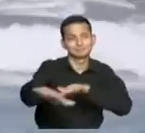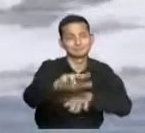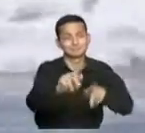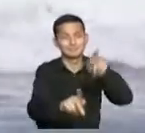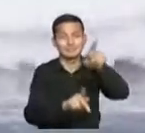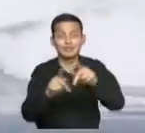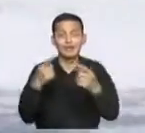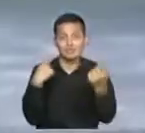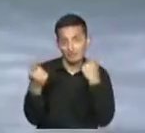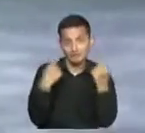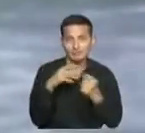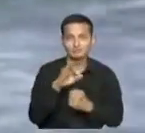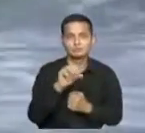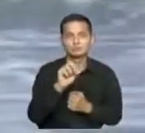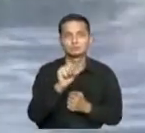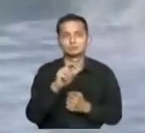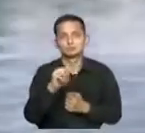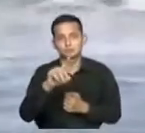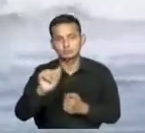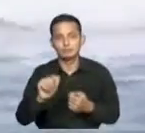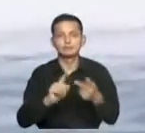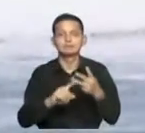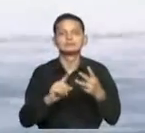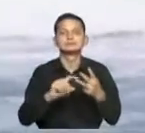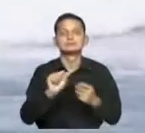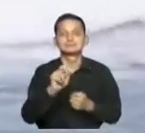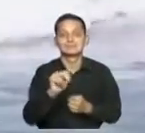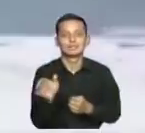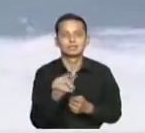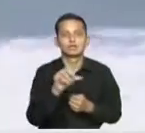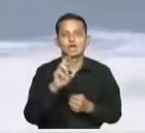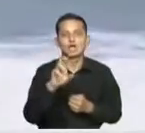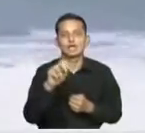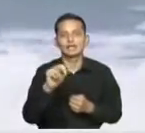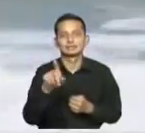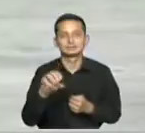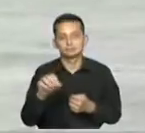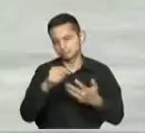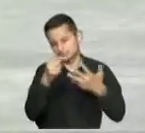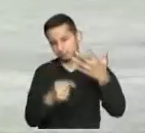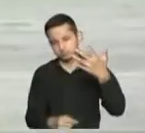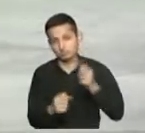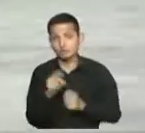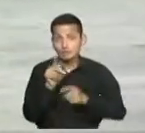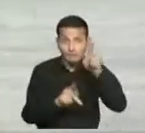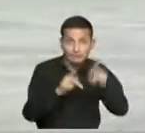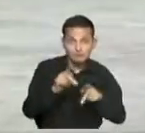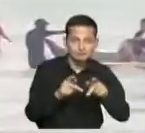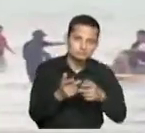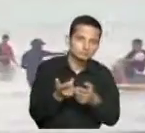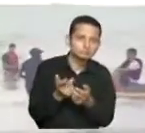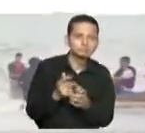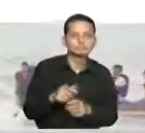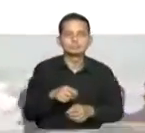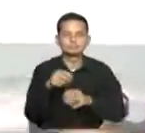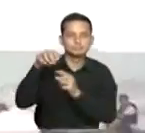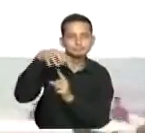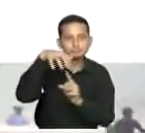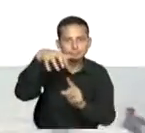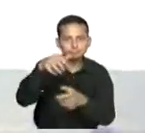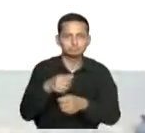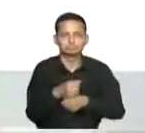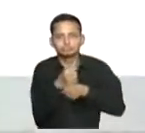playas de Atacames, Tonsupa, San Lorenzo, Las Palmas, entre otras. donde realizaron paseos acuáticos en las